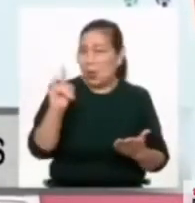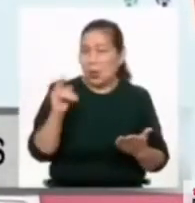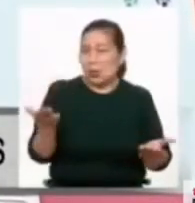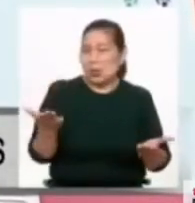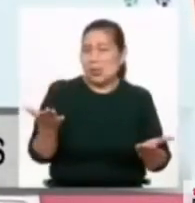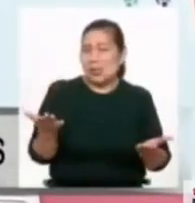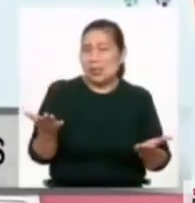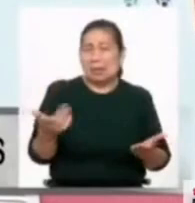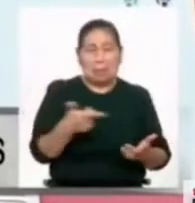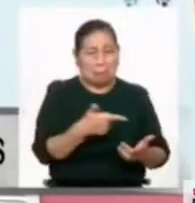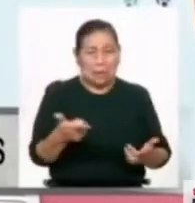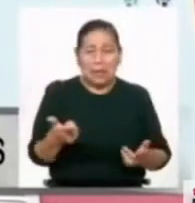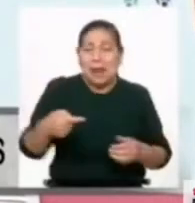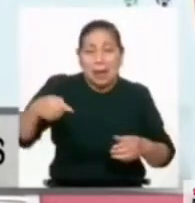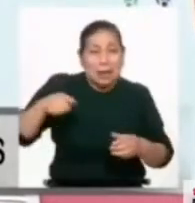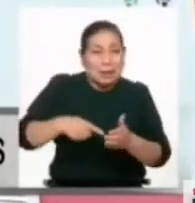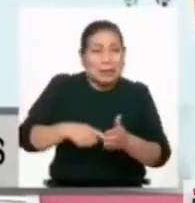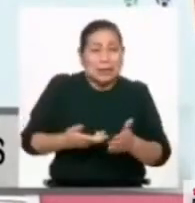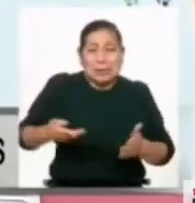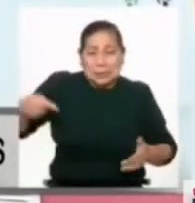uso de alguna arma blanca,